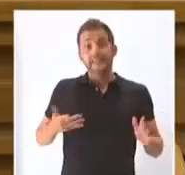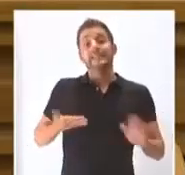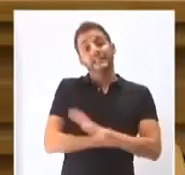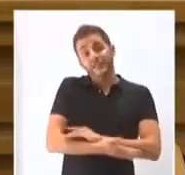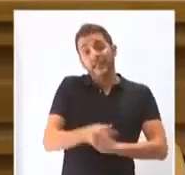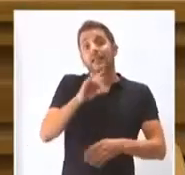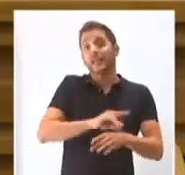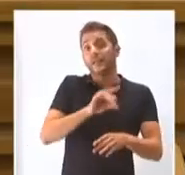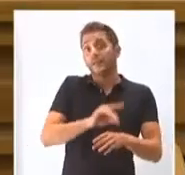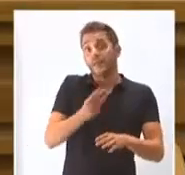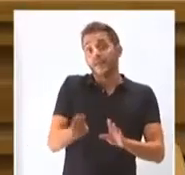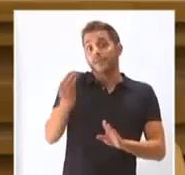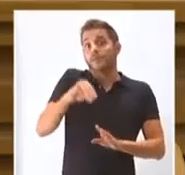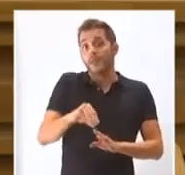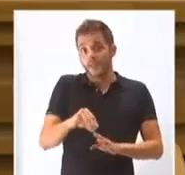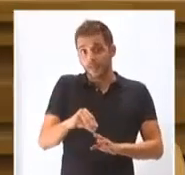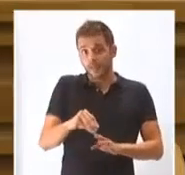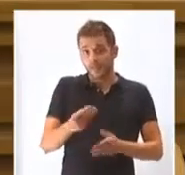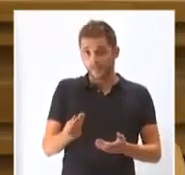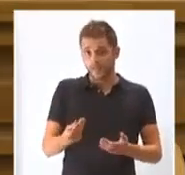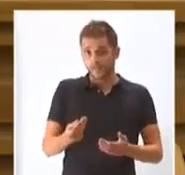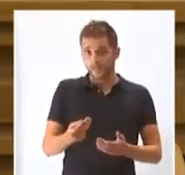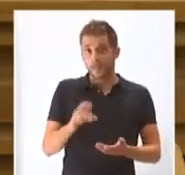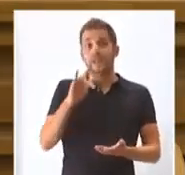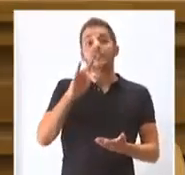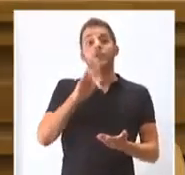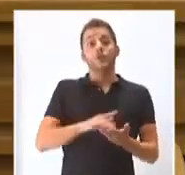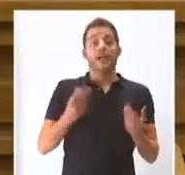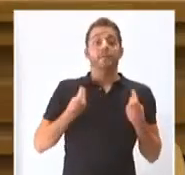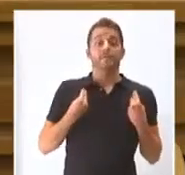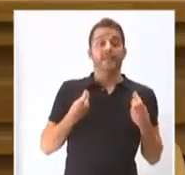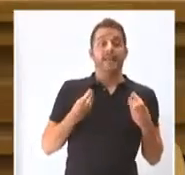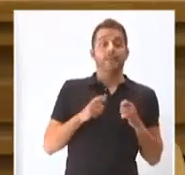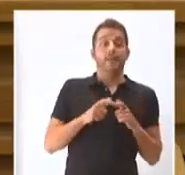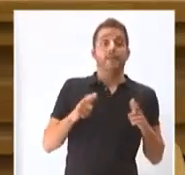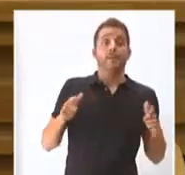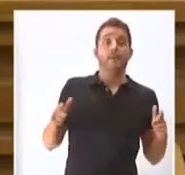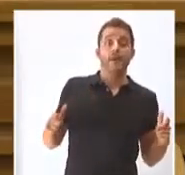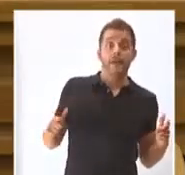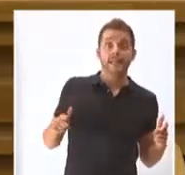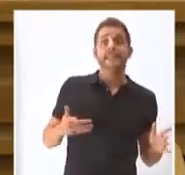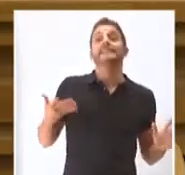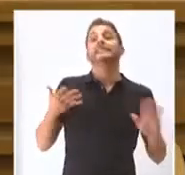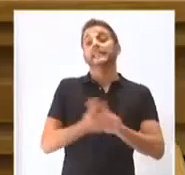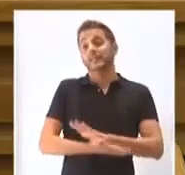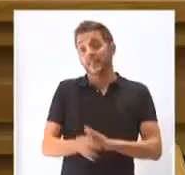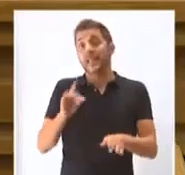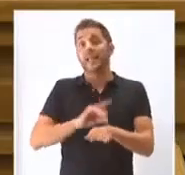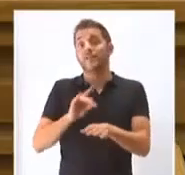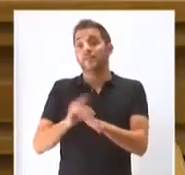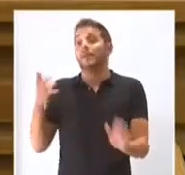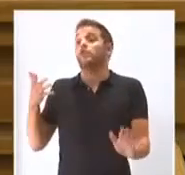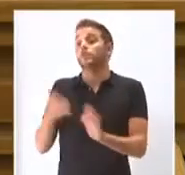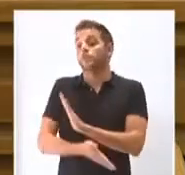en escalas con la senilidad aparece cuanto más tiempo se vive más tiempo hay obviamente de caer en enfermedades crónicas en el último